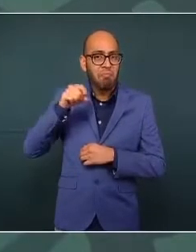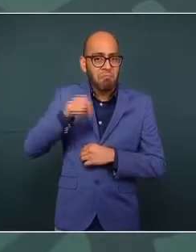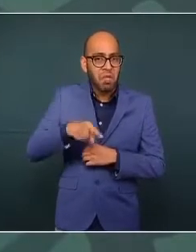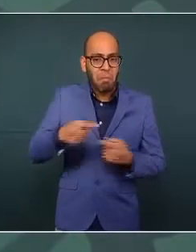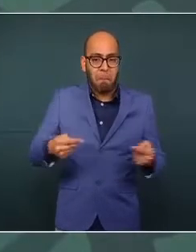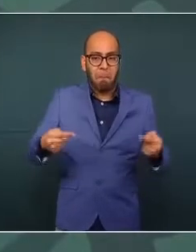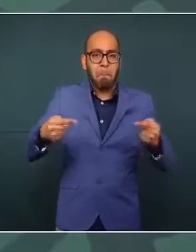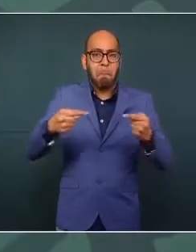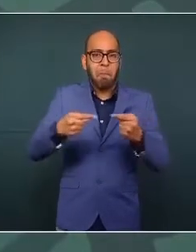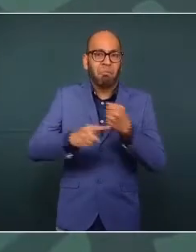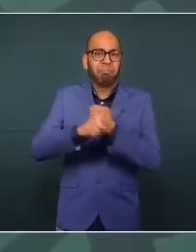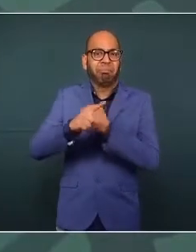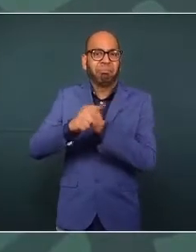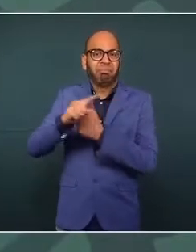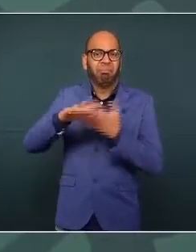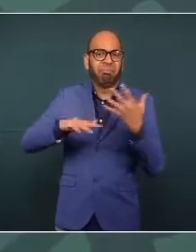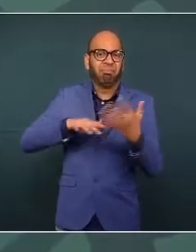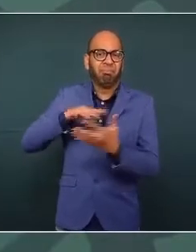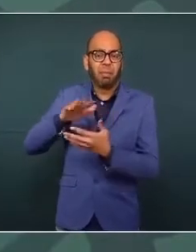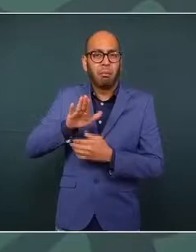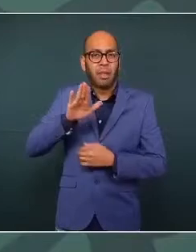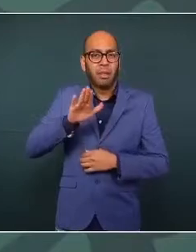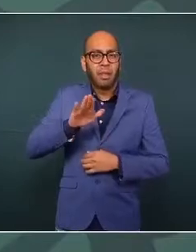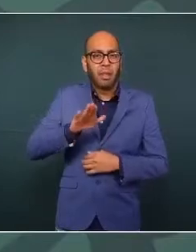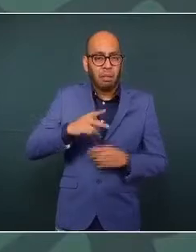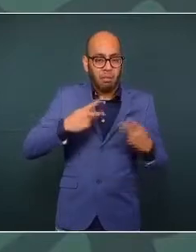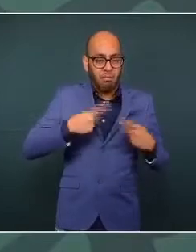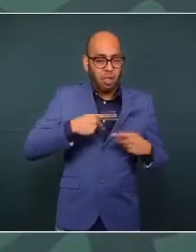es el pueblo enfrentado al pueblo.